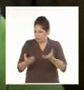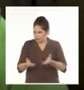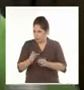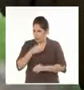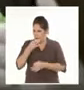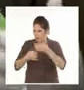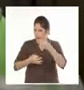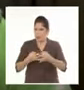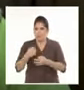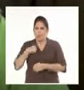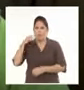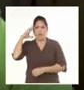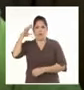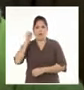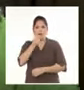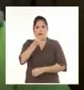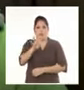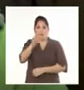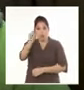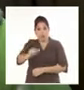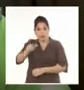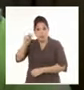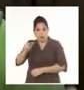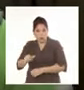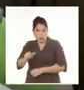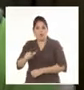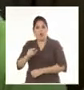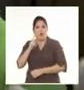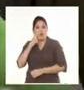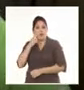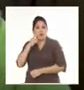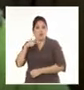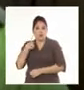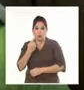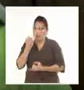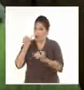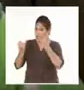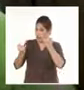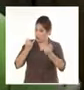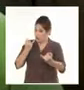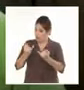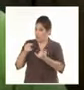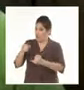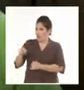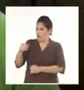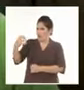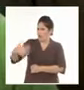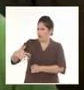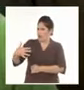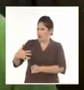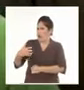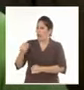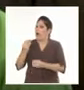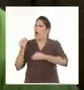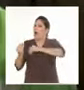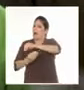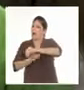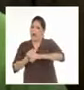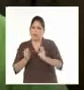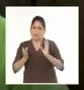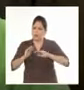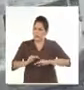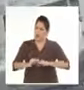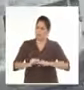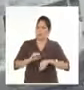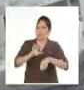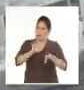Bueno, nos percatamos que de los 14 clientes que nosotros habíamos identificado y a través del proceso penal, no todos tenían modificaciones del sistema, de la manera que